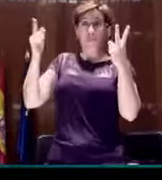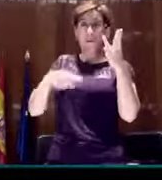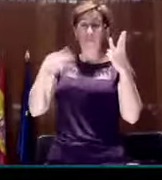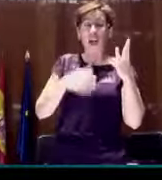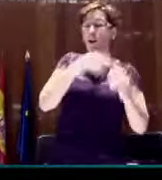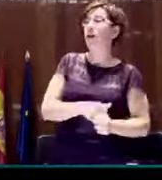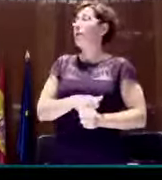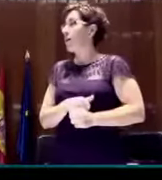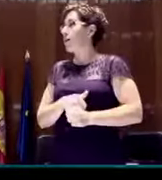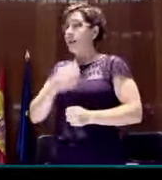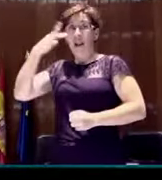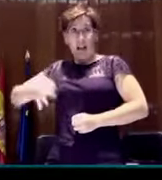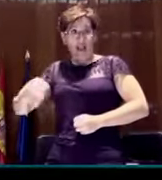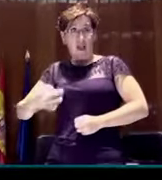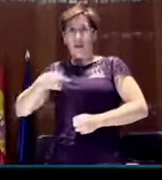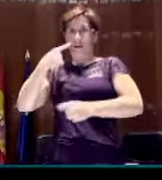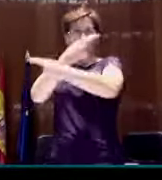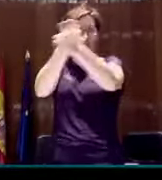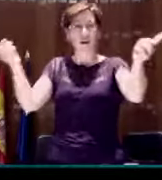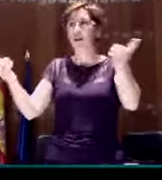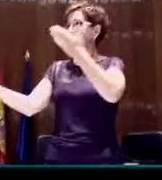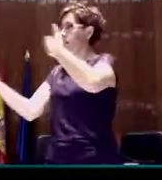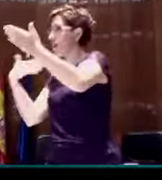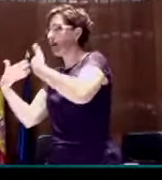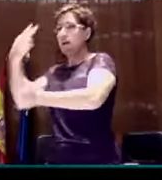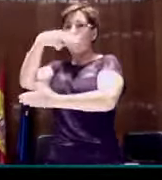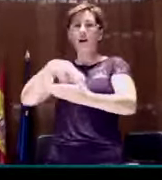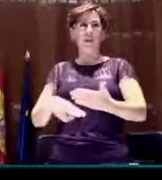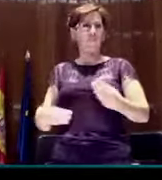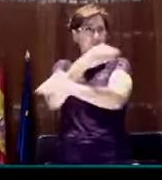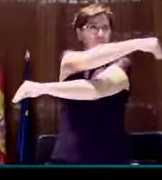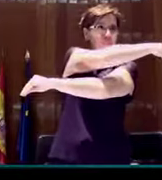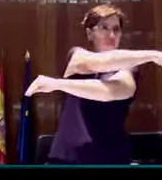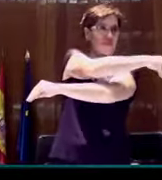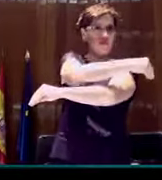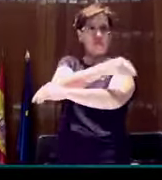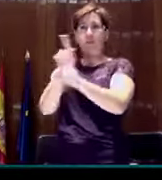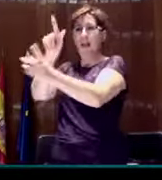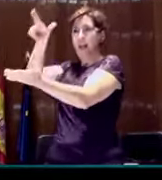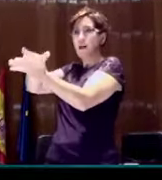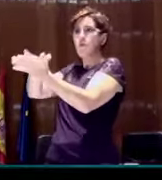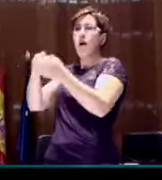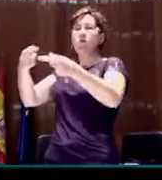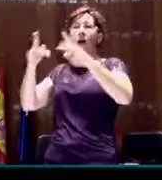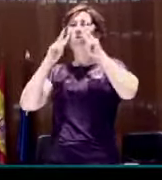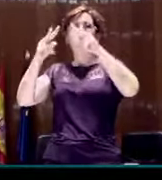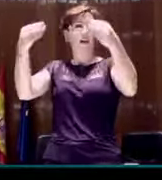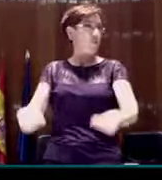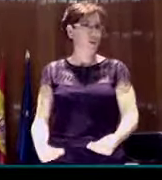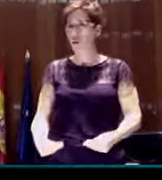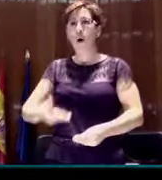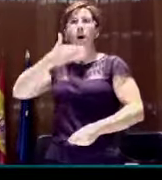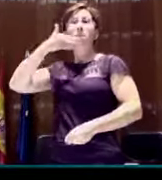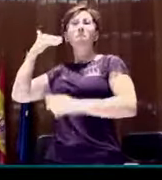que yo me encontraba y que yo leía y que yo hablaba con las distintas gentes era que esa lengua no tenía ni la suficiente visibilidad, ni el suficiente